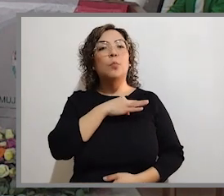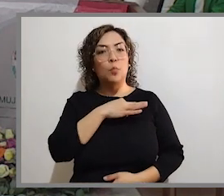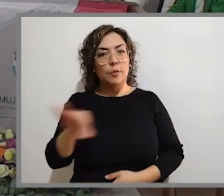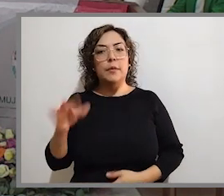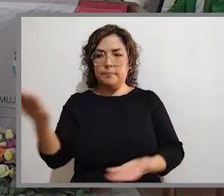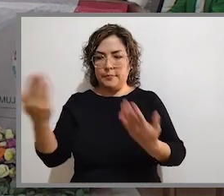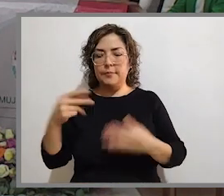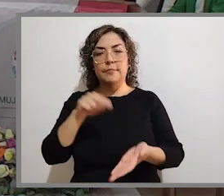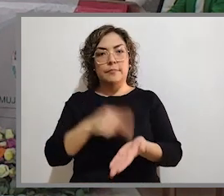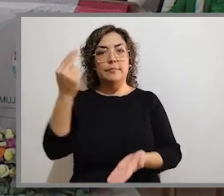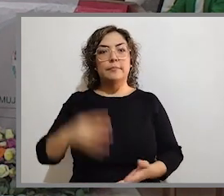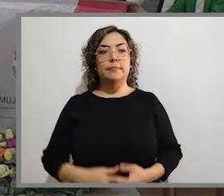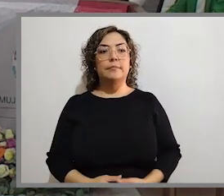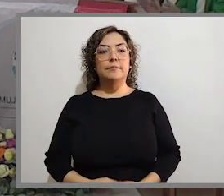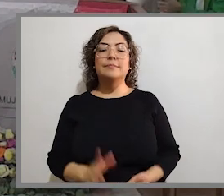protocolaria. Muchas gracias.